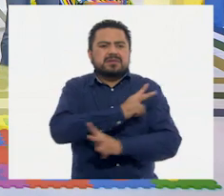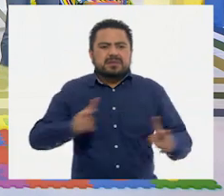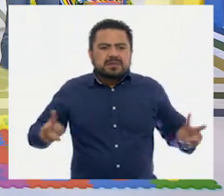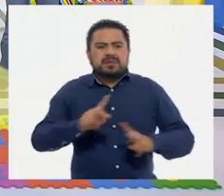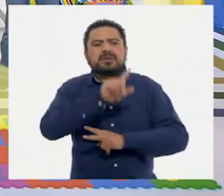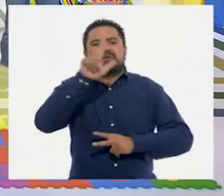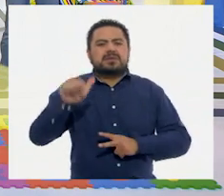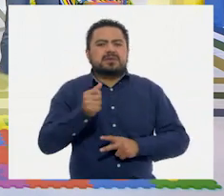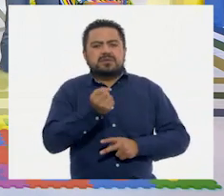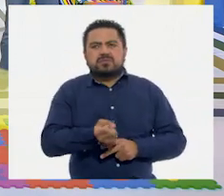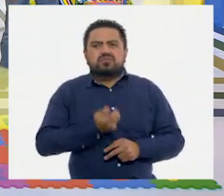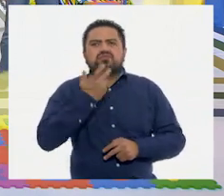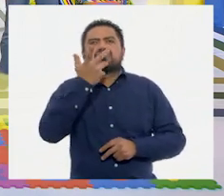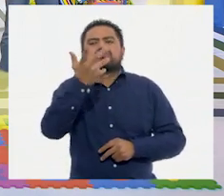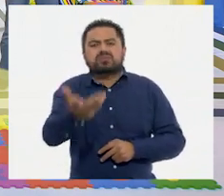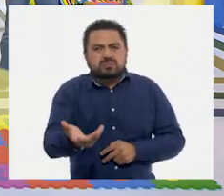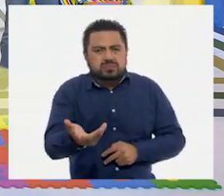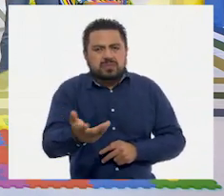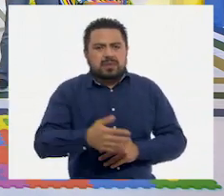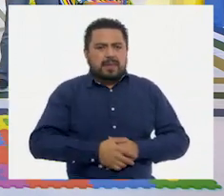Inhalamos. Exhalamos.